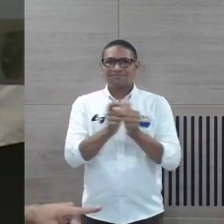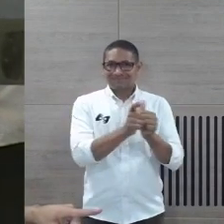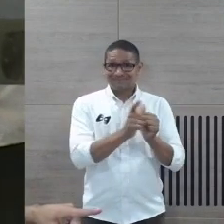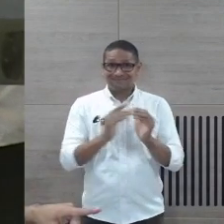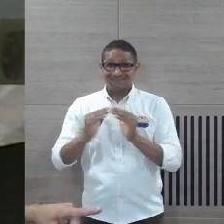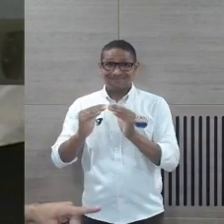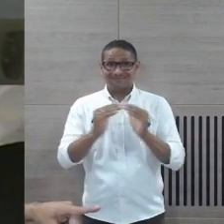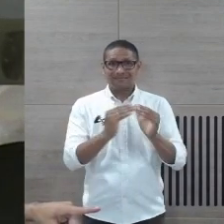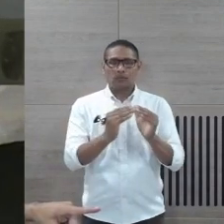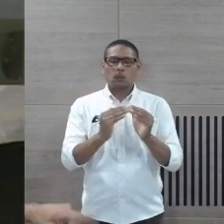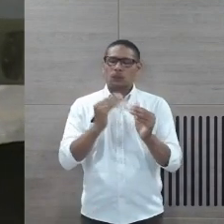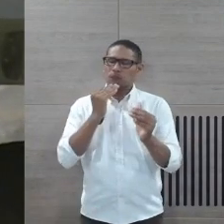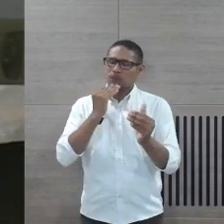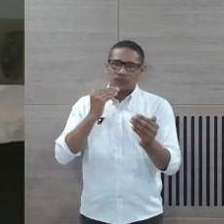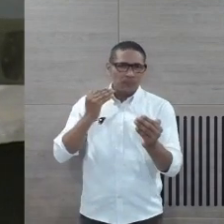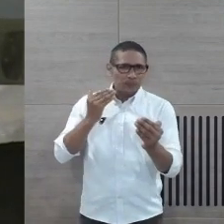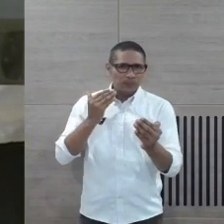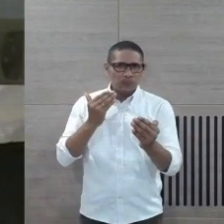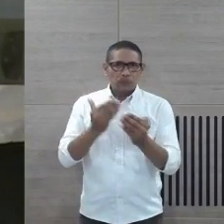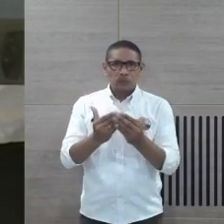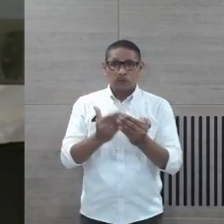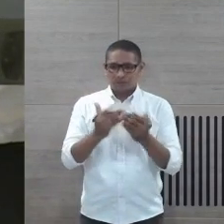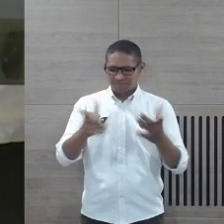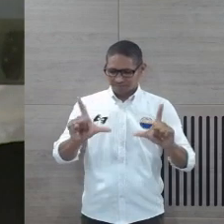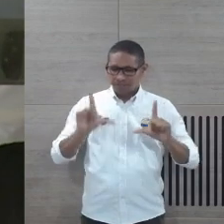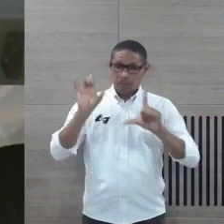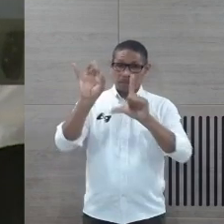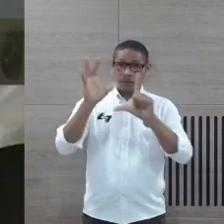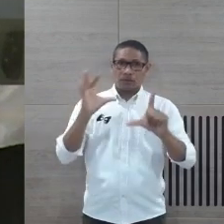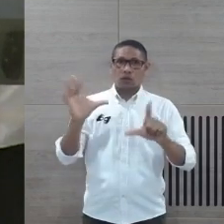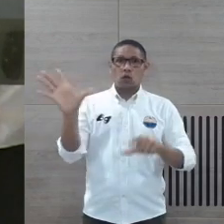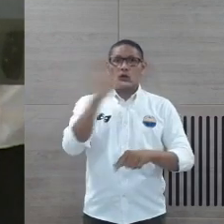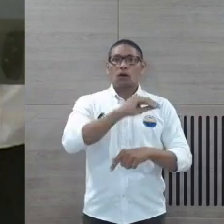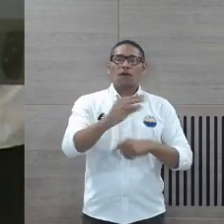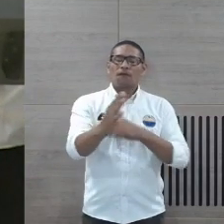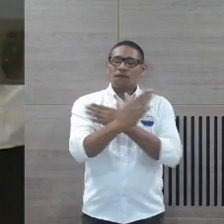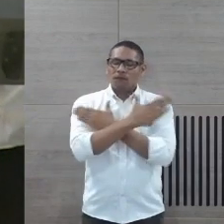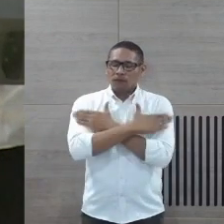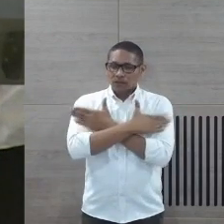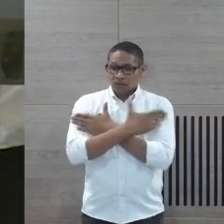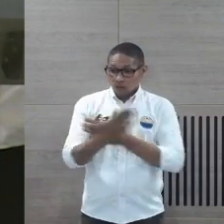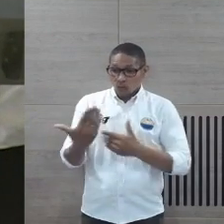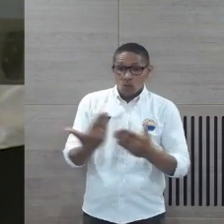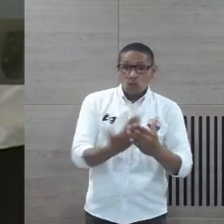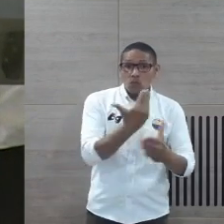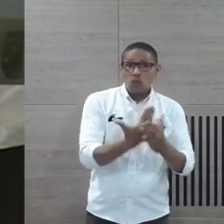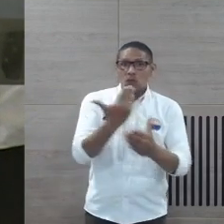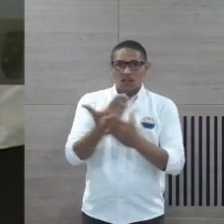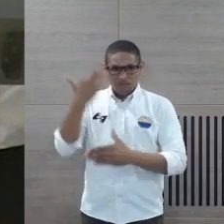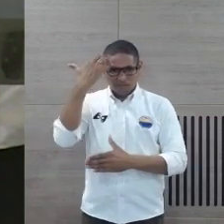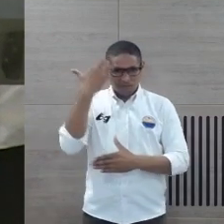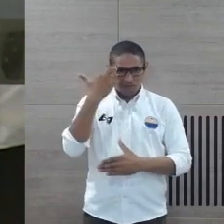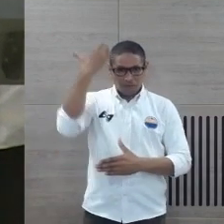los nuevos profesionales, especialistas y magísteres de la Universidad del Magdalena. Felicitaciones.